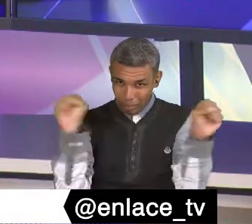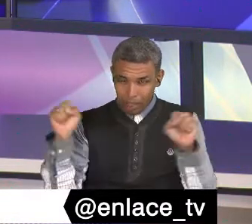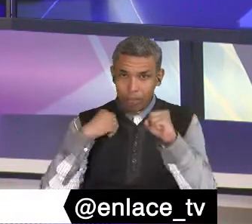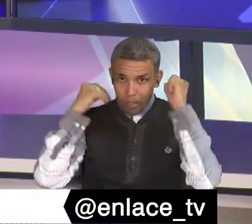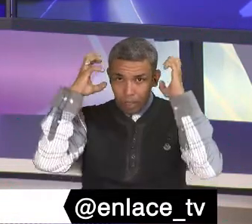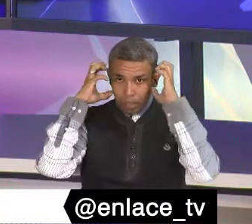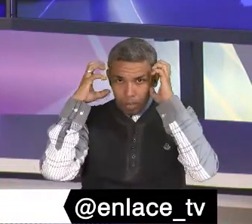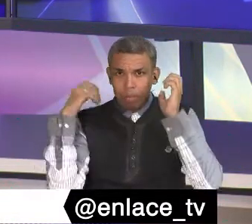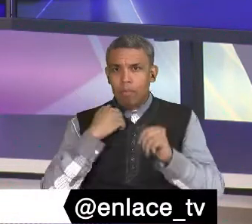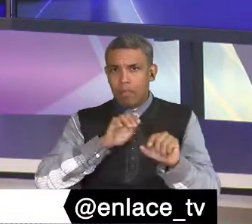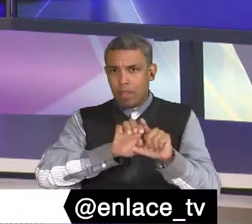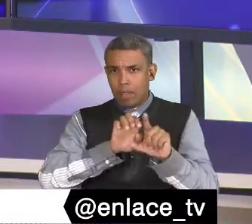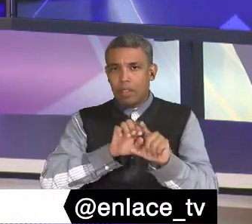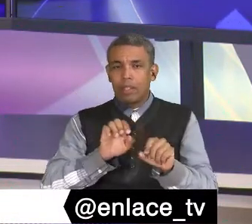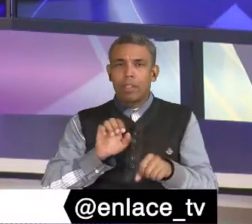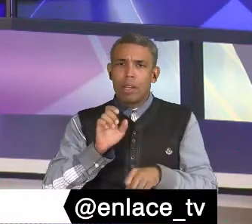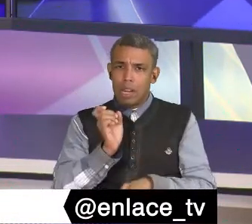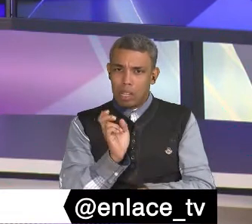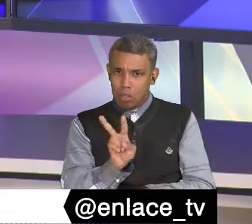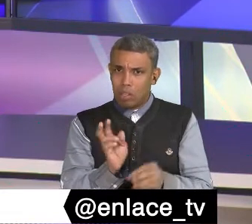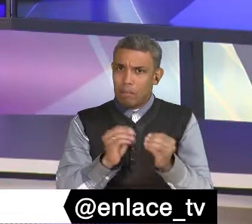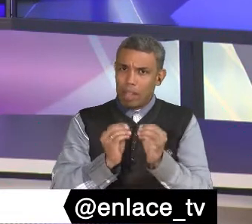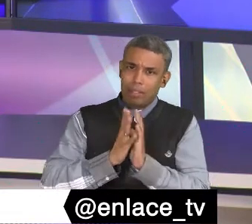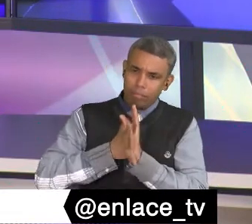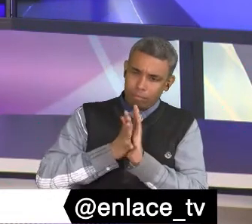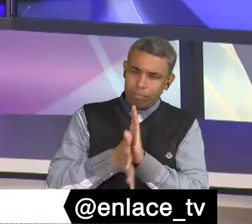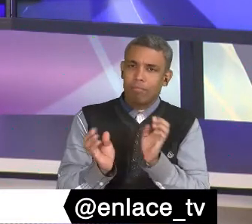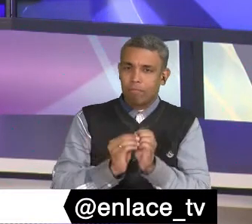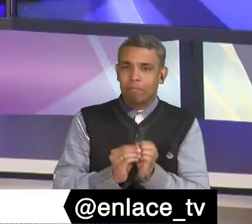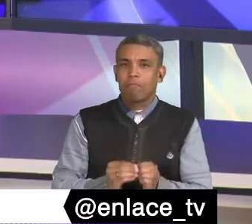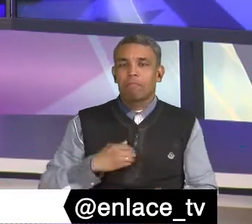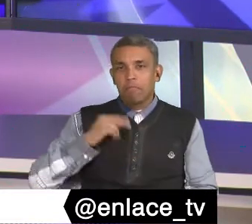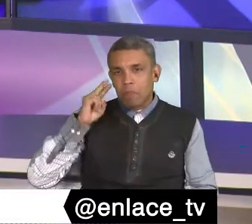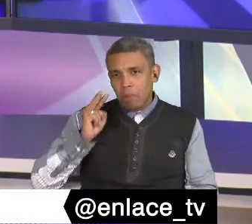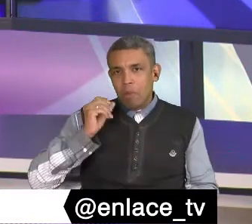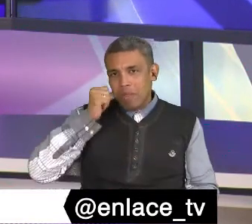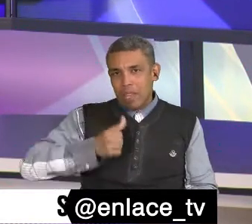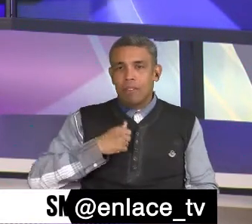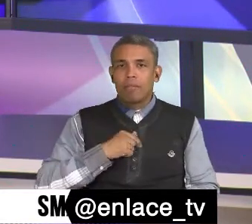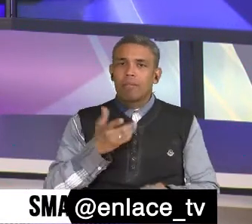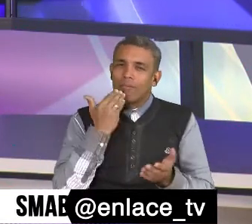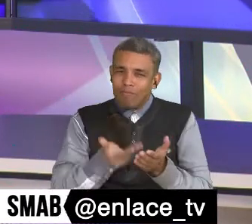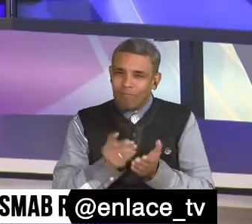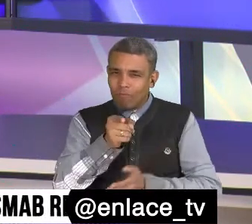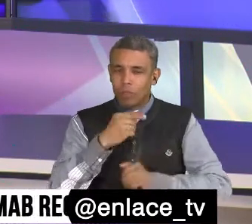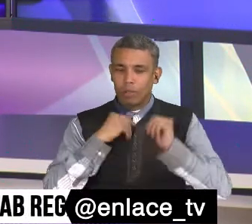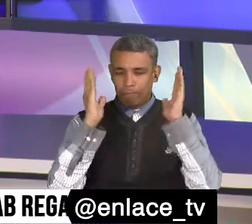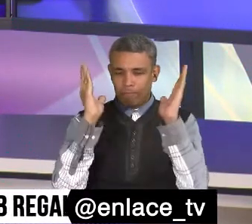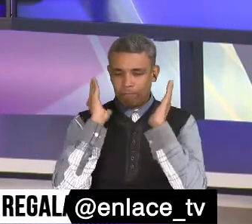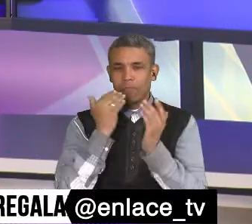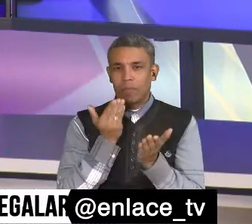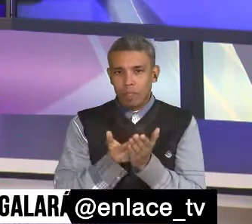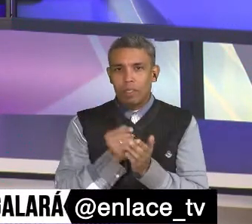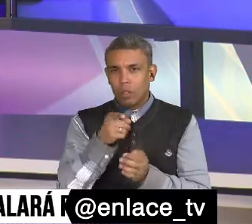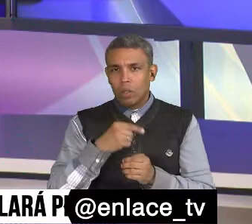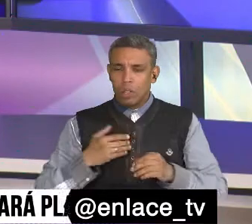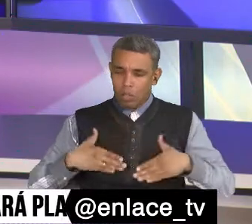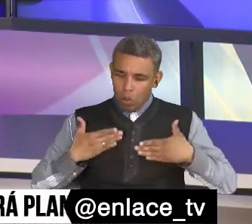a las 12 en punto del mediodía, con más de lo que pasa en nuestra ciudad y región. Como siempre, a ustedes gracias por habernos acompañado y que tengan